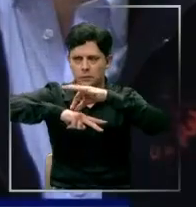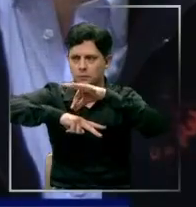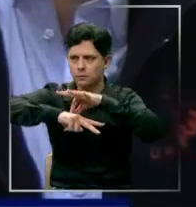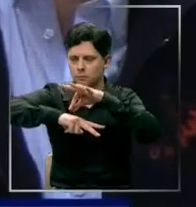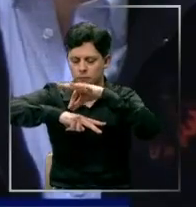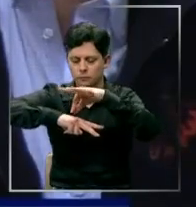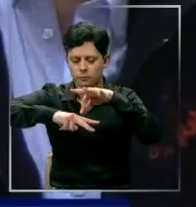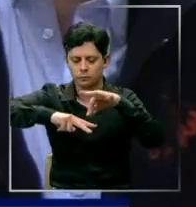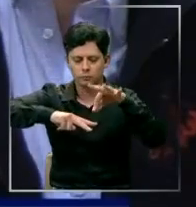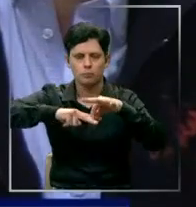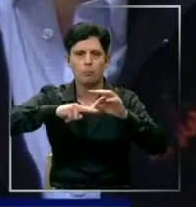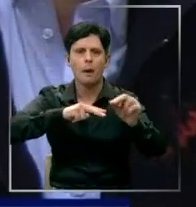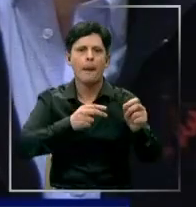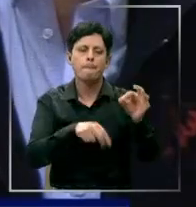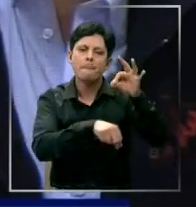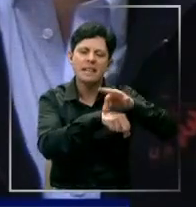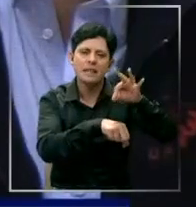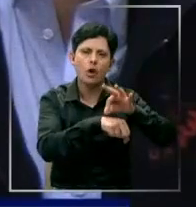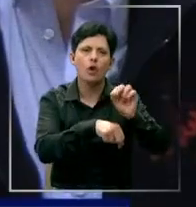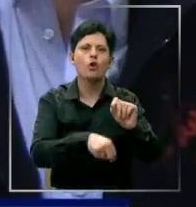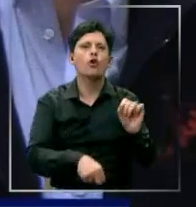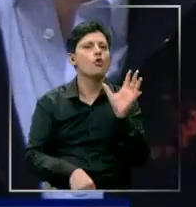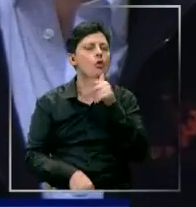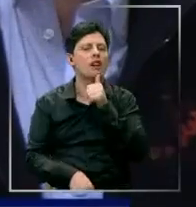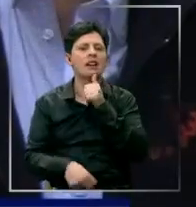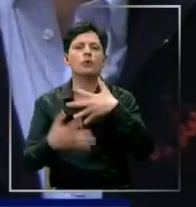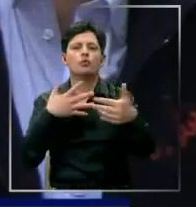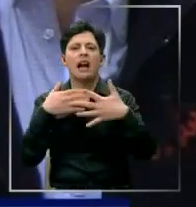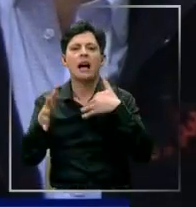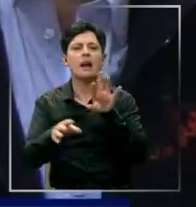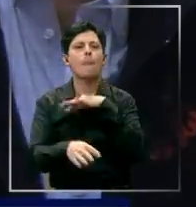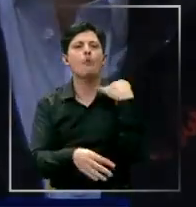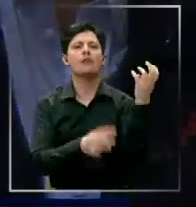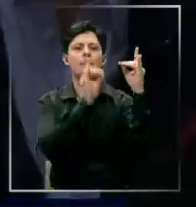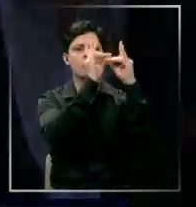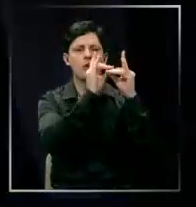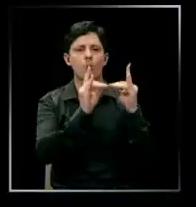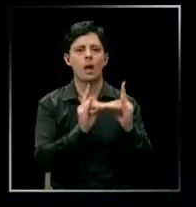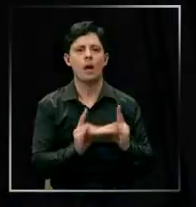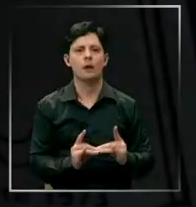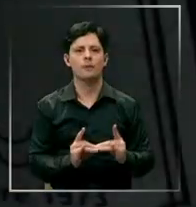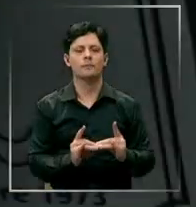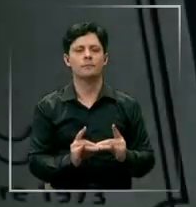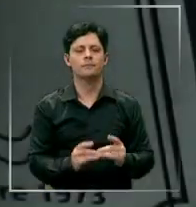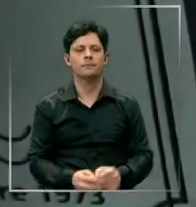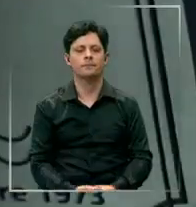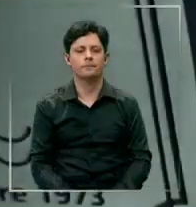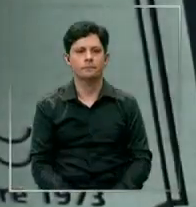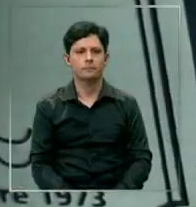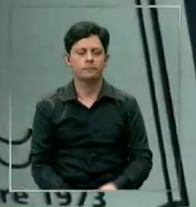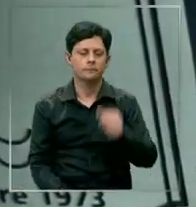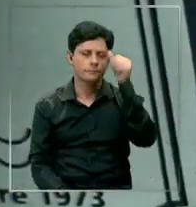médico-legal por causas no naturales en la muerte del señor Pablo Neruda.